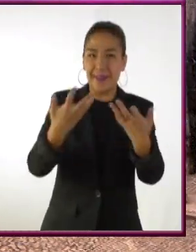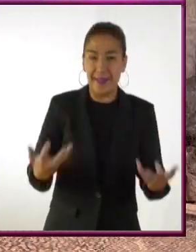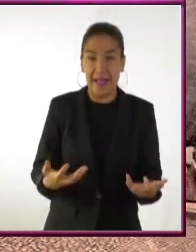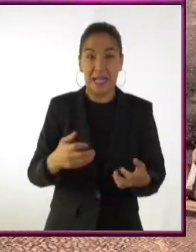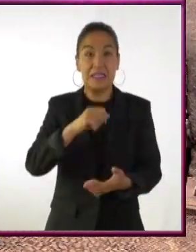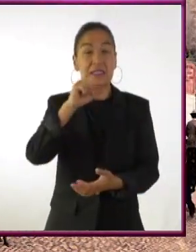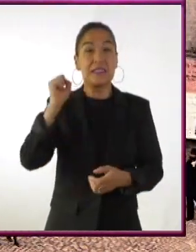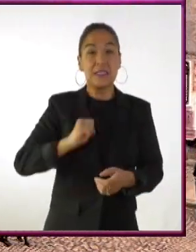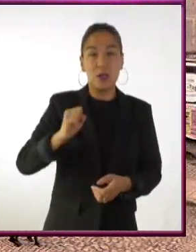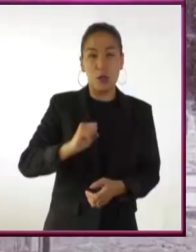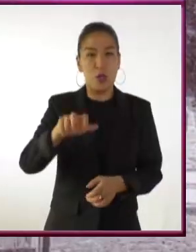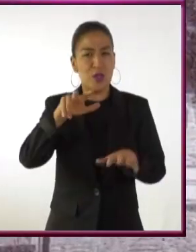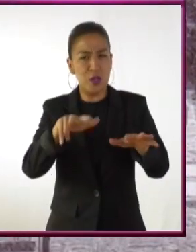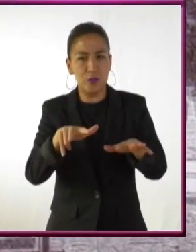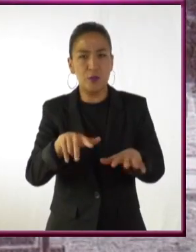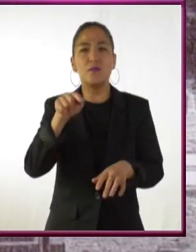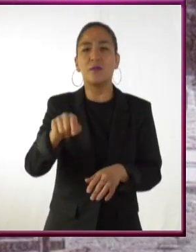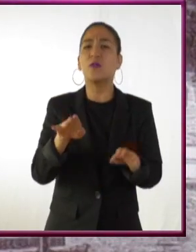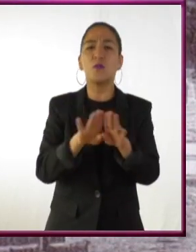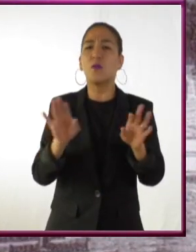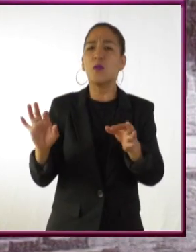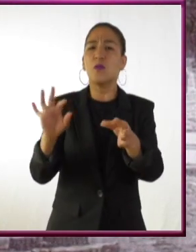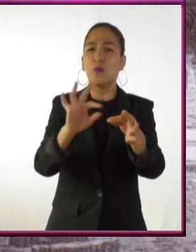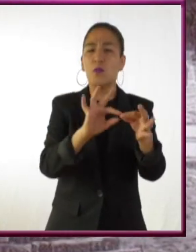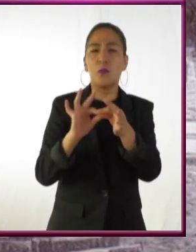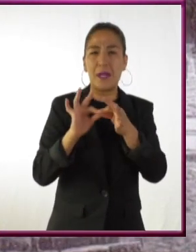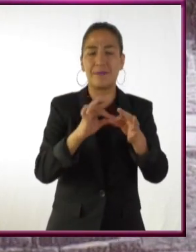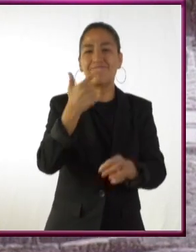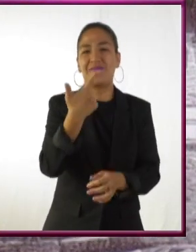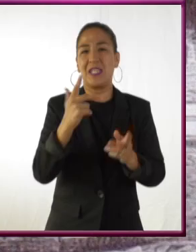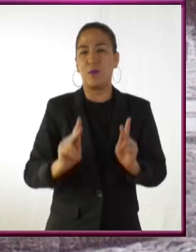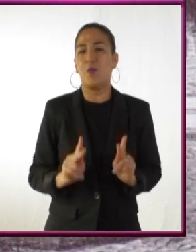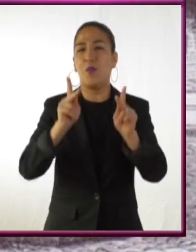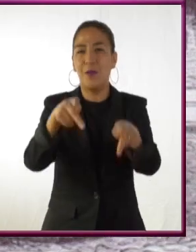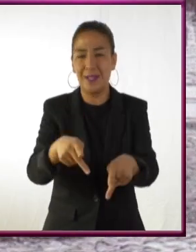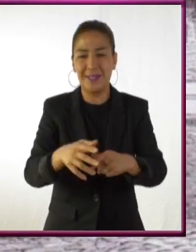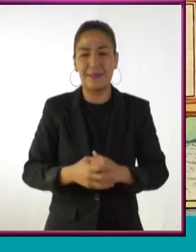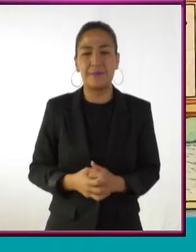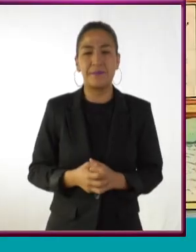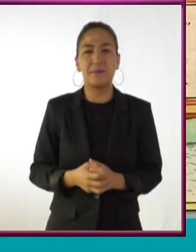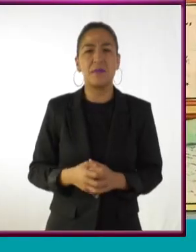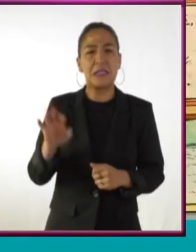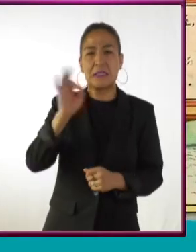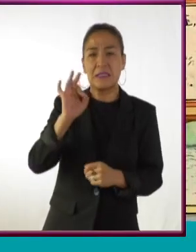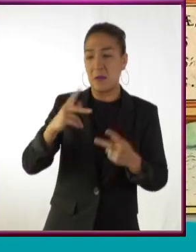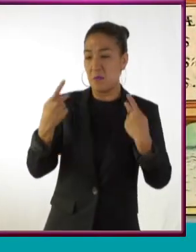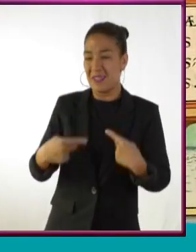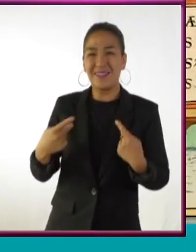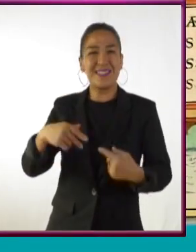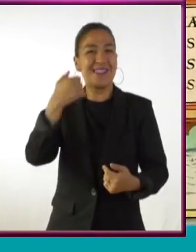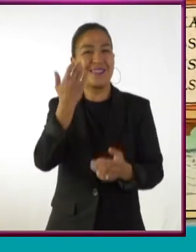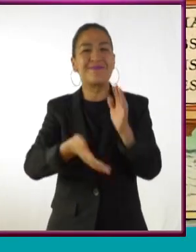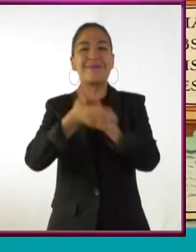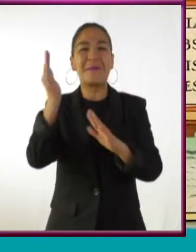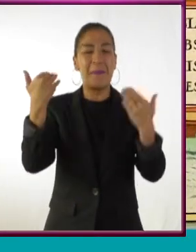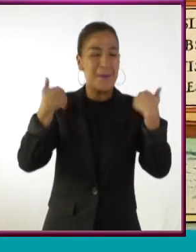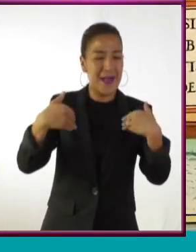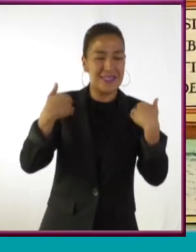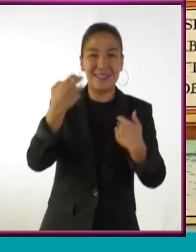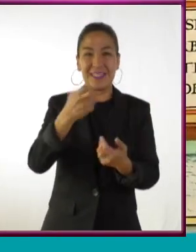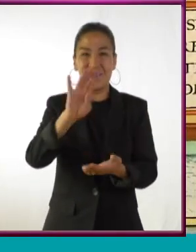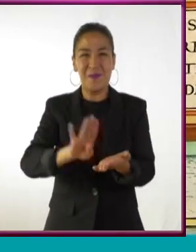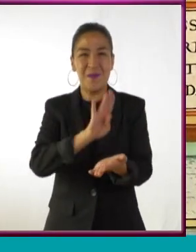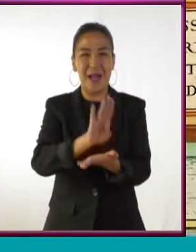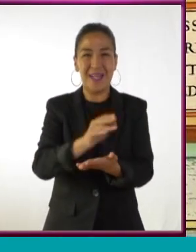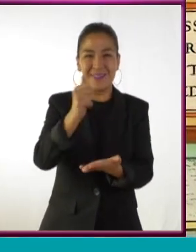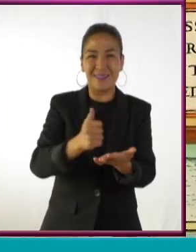y en el siglo XVIII estos barrios estaban unidos por 7 puentes. Si una persona decidía dar un paseo por todos